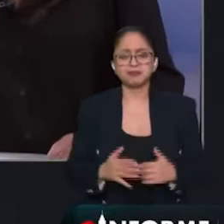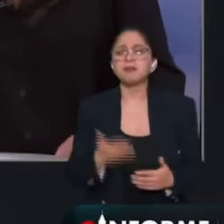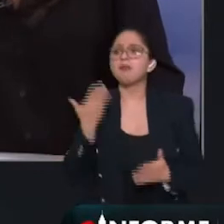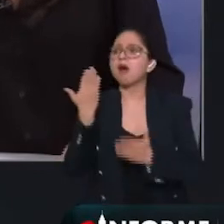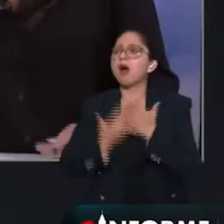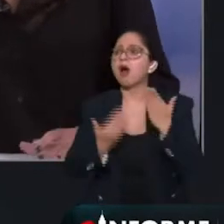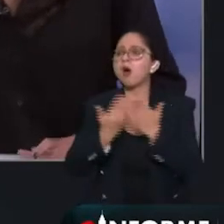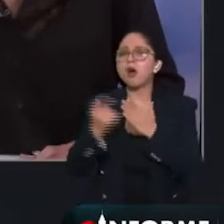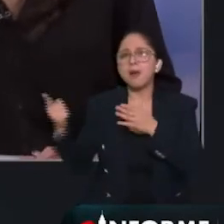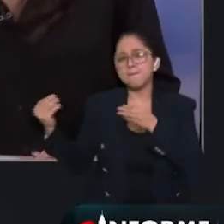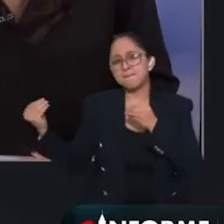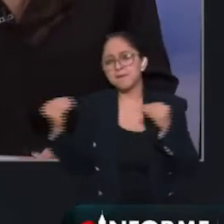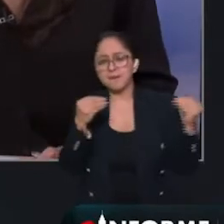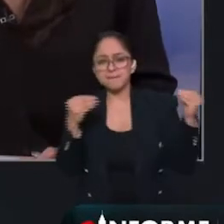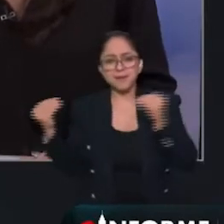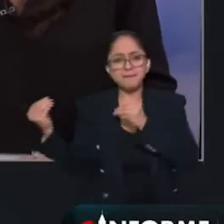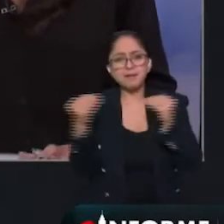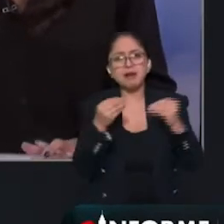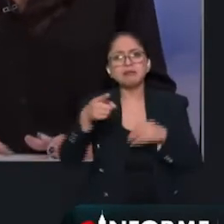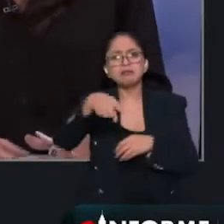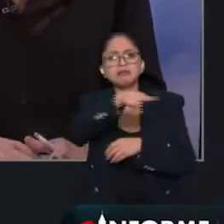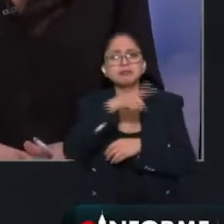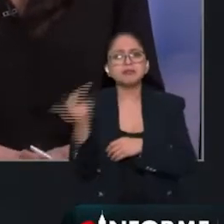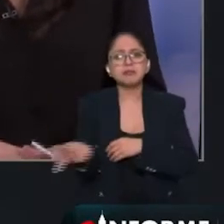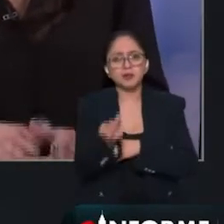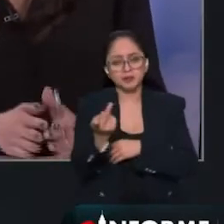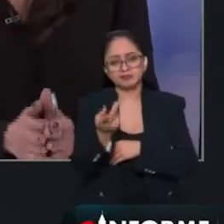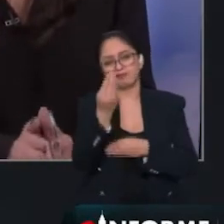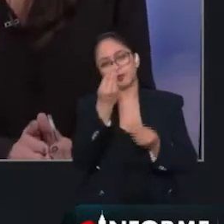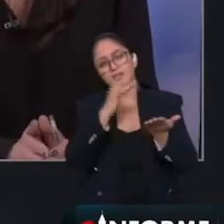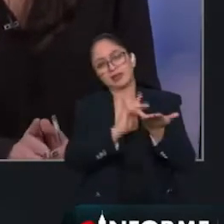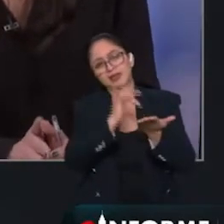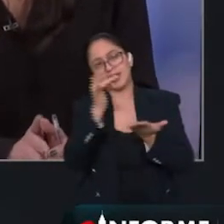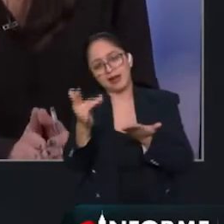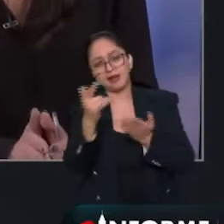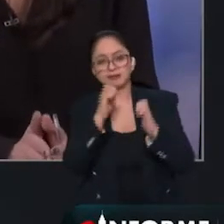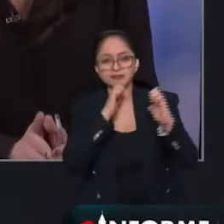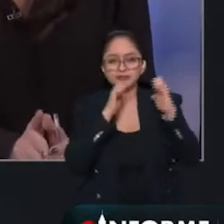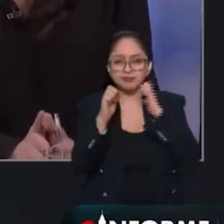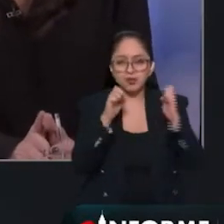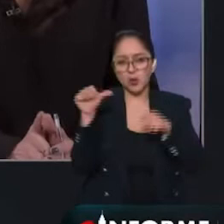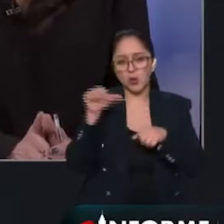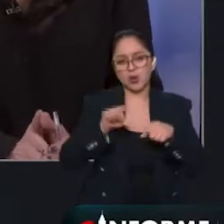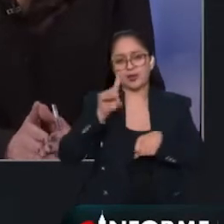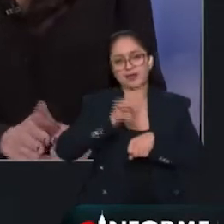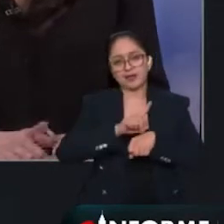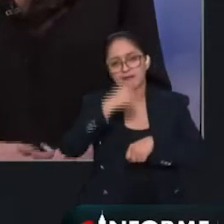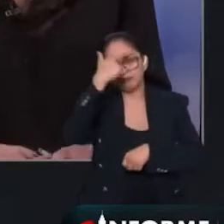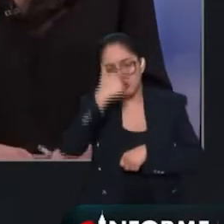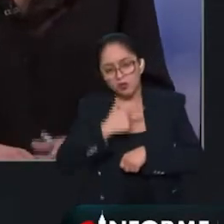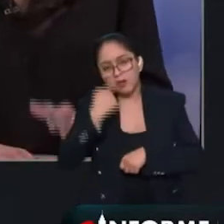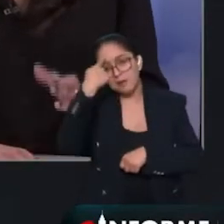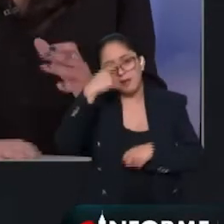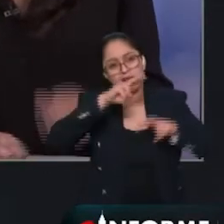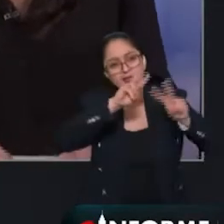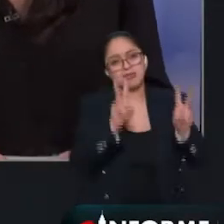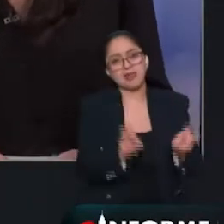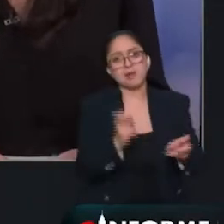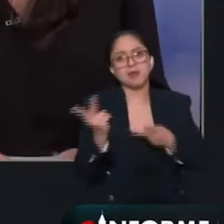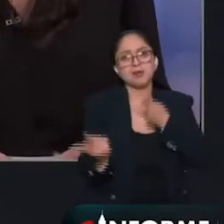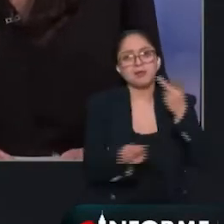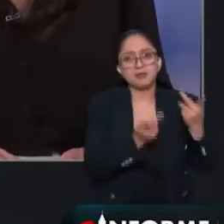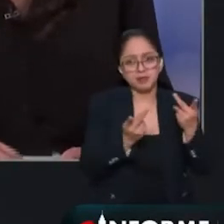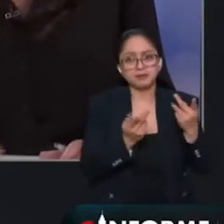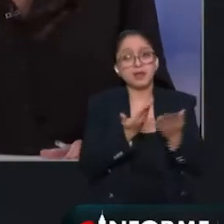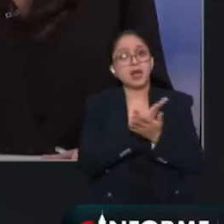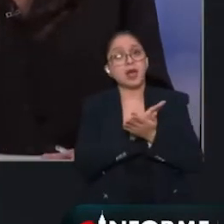de la memoria histórica que esto está generando. Rafael, te agradecemos muchísimo que nos hayas acompañado esta noche para hablar de esto. Por cierto, qué buen